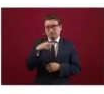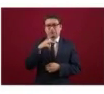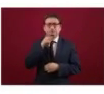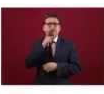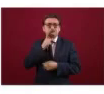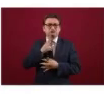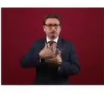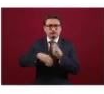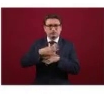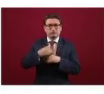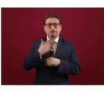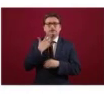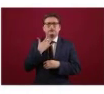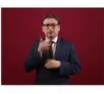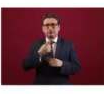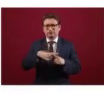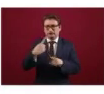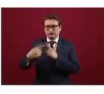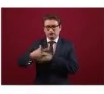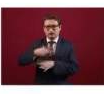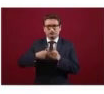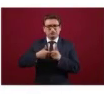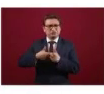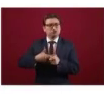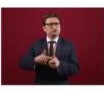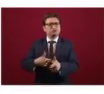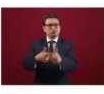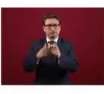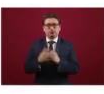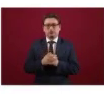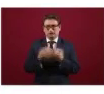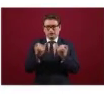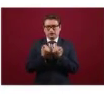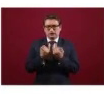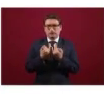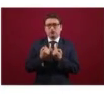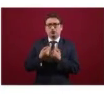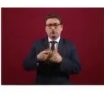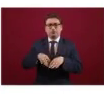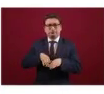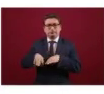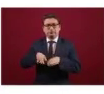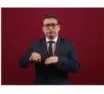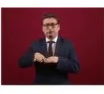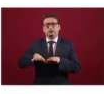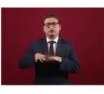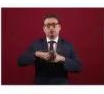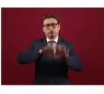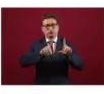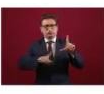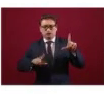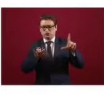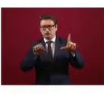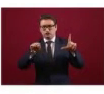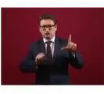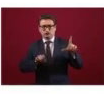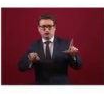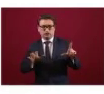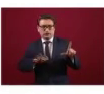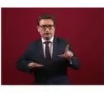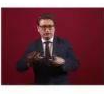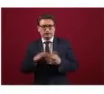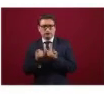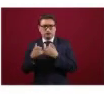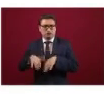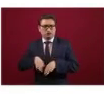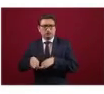sustentable, vamos a detonar el desarrollo económico en el sureste de México, vamos a contar con